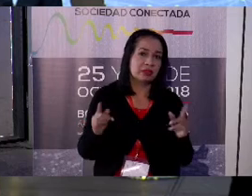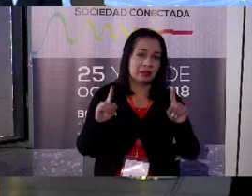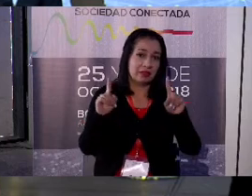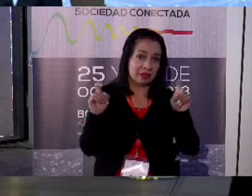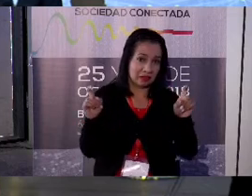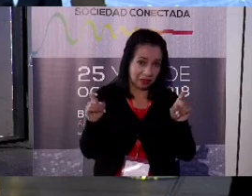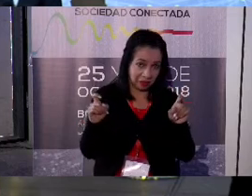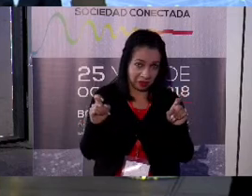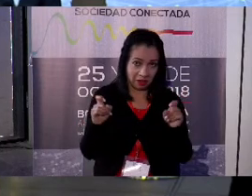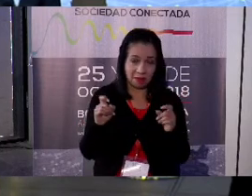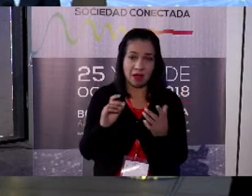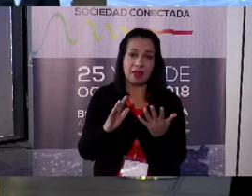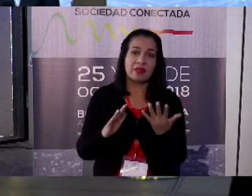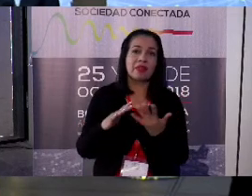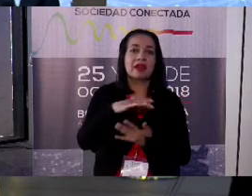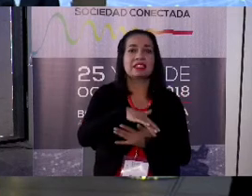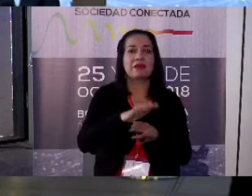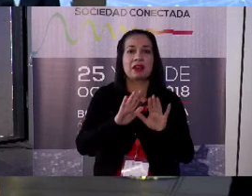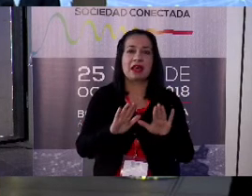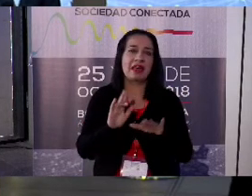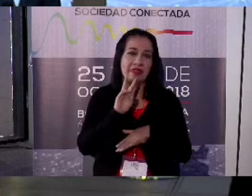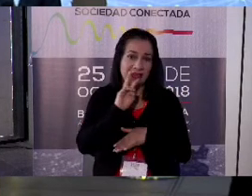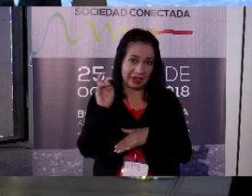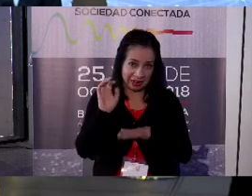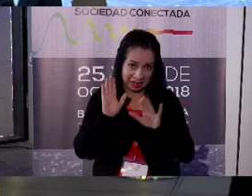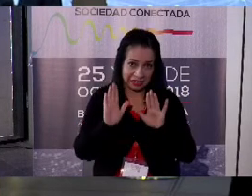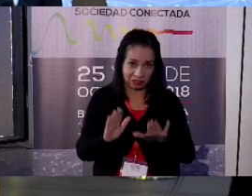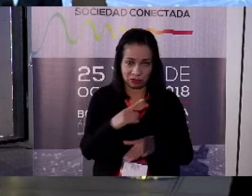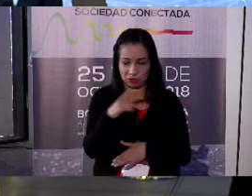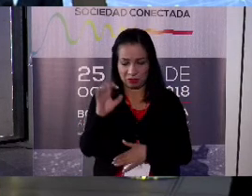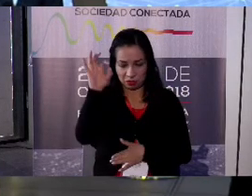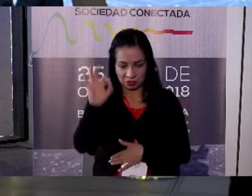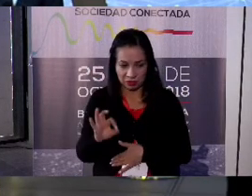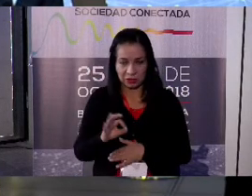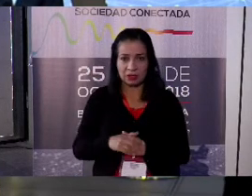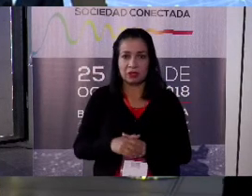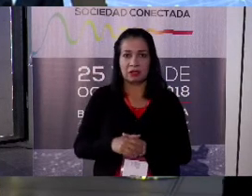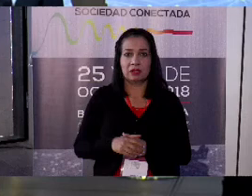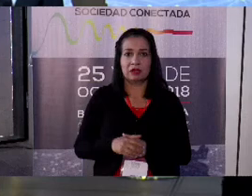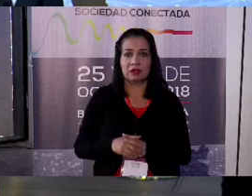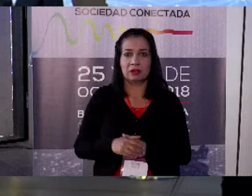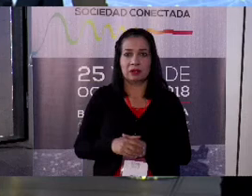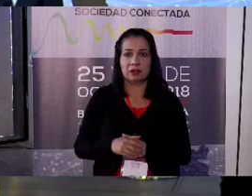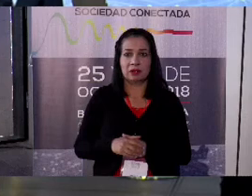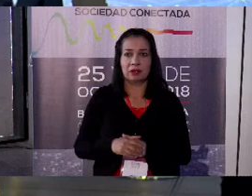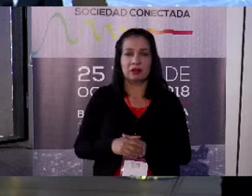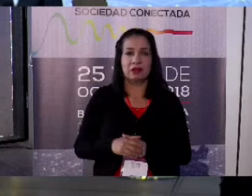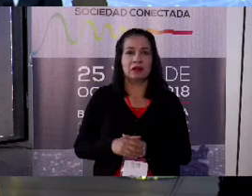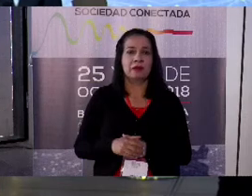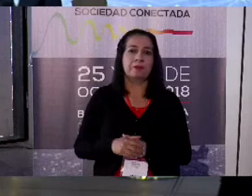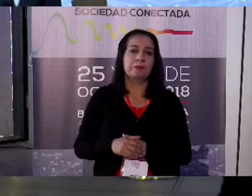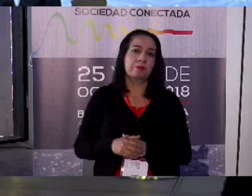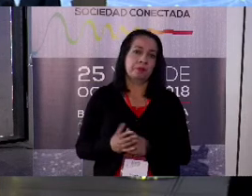de la trazabilidad de la carne respecto a las estadísticas